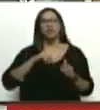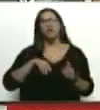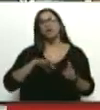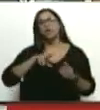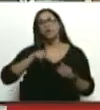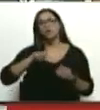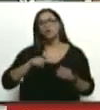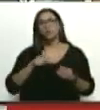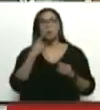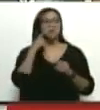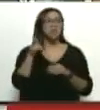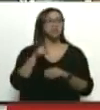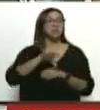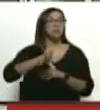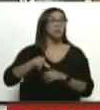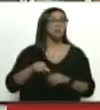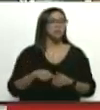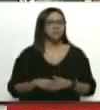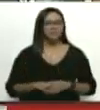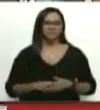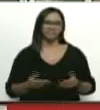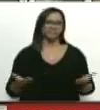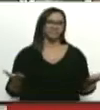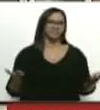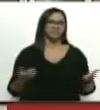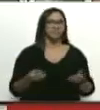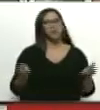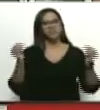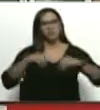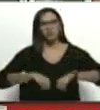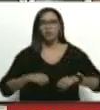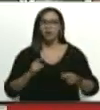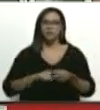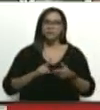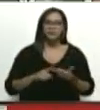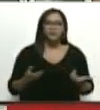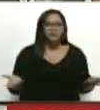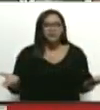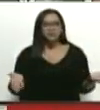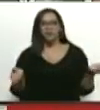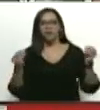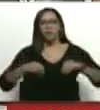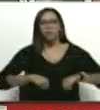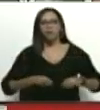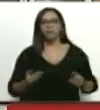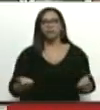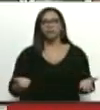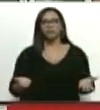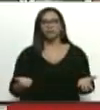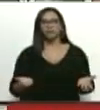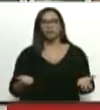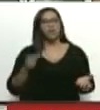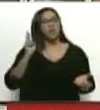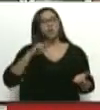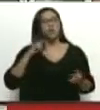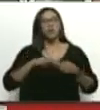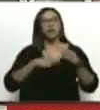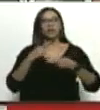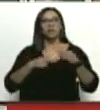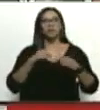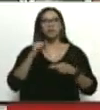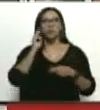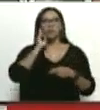entonces, mira, son corruptos. Pónganse de acuerdo, ¿no? Pónganse de acuerdo. Jamás la revolución bolivariana ha